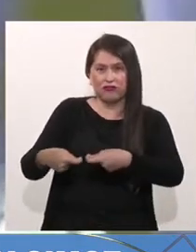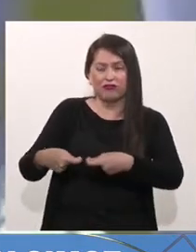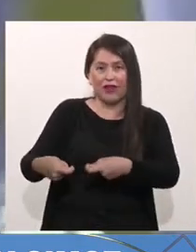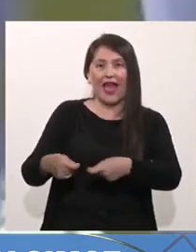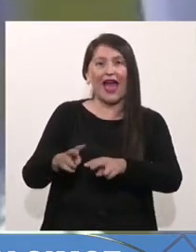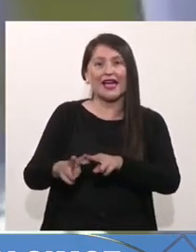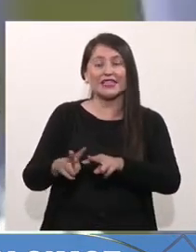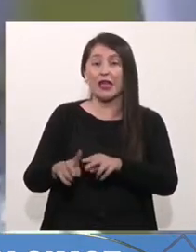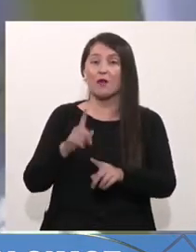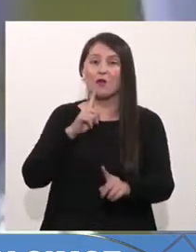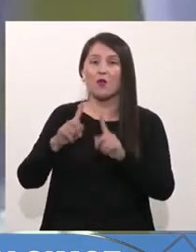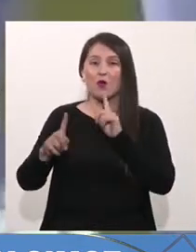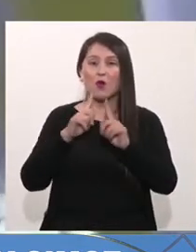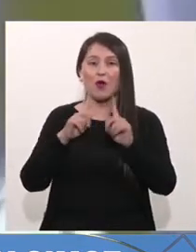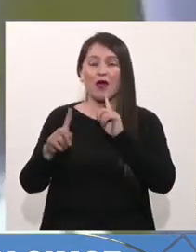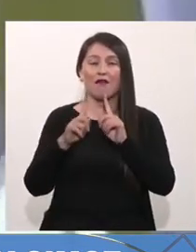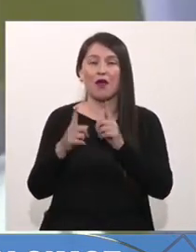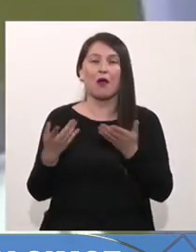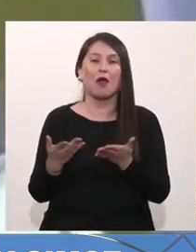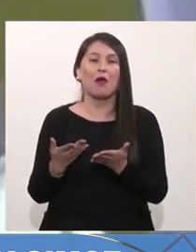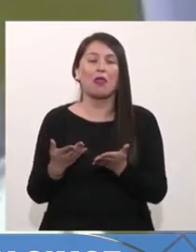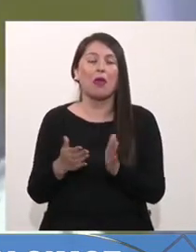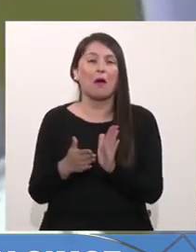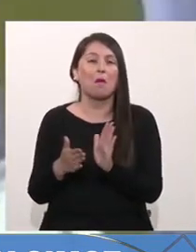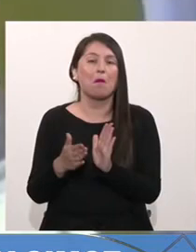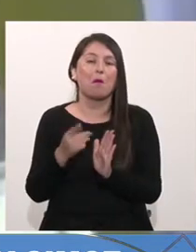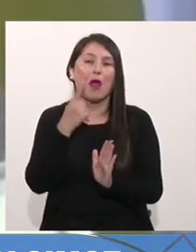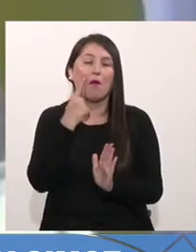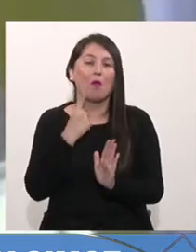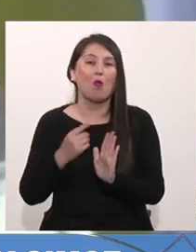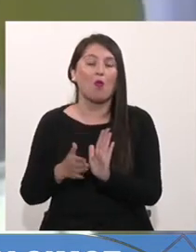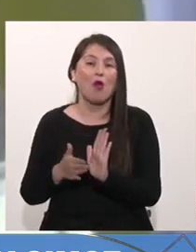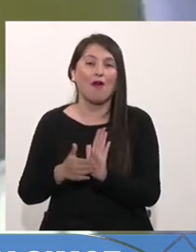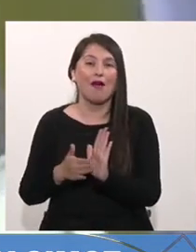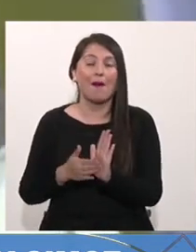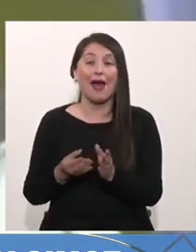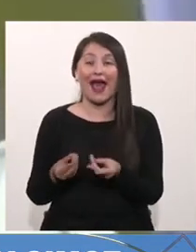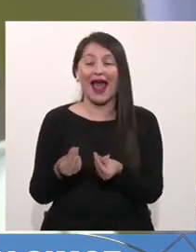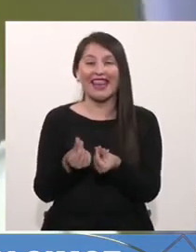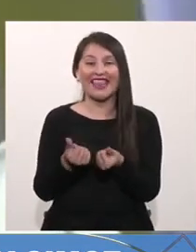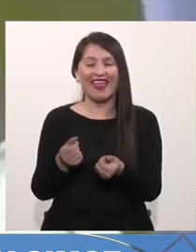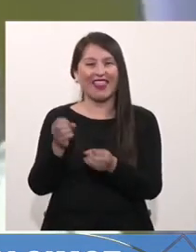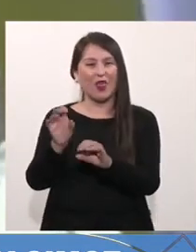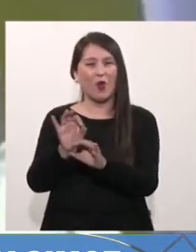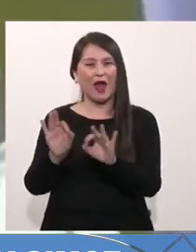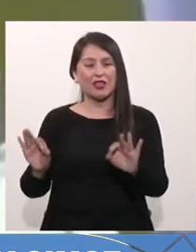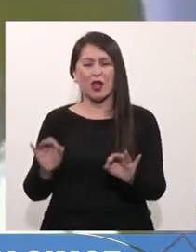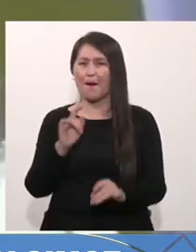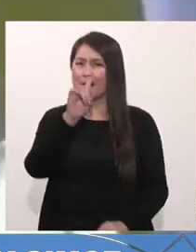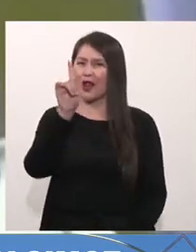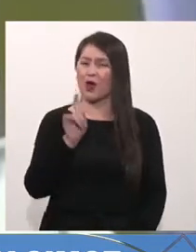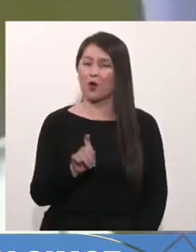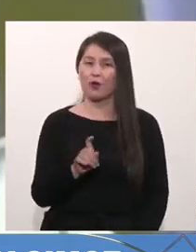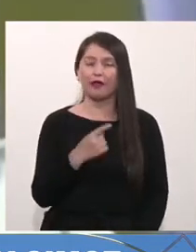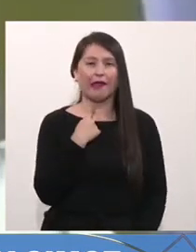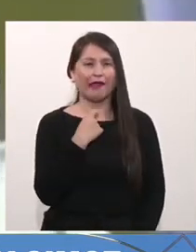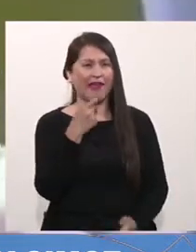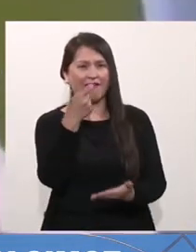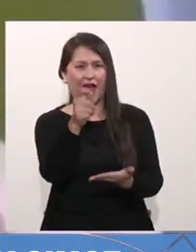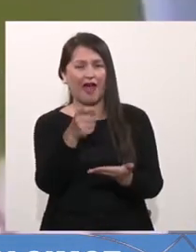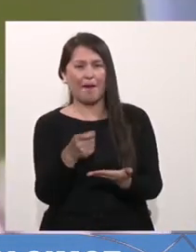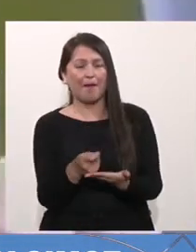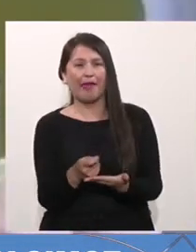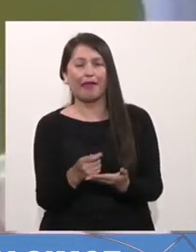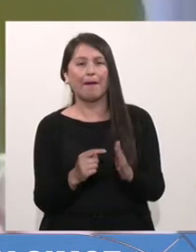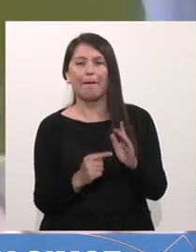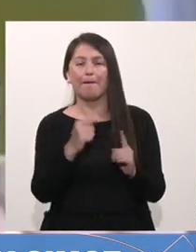realizar una prueba, aunque sea muestral, del sistema de medición de la calidad de la educación, cuando la pregunta que nos debiéramos hacer es qué va a medir.